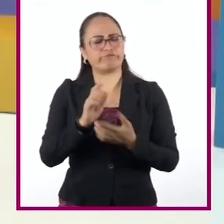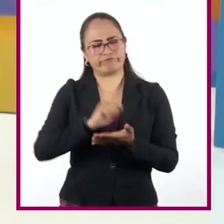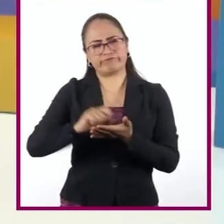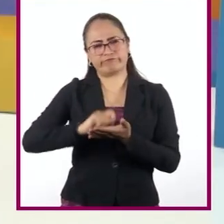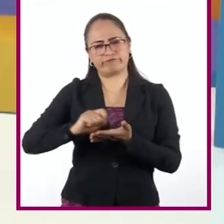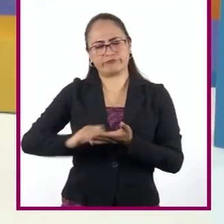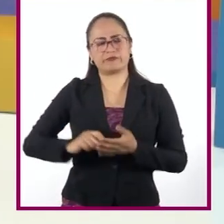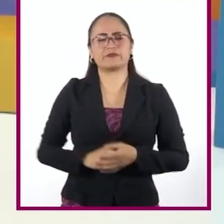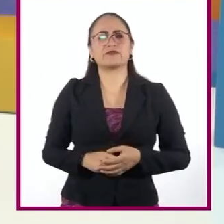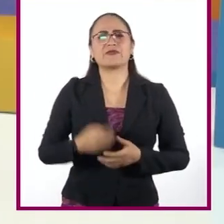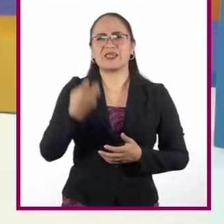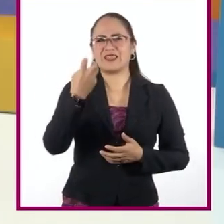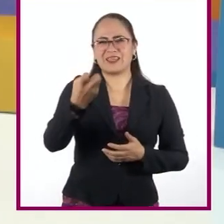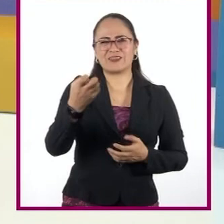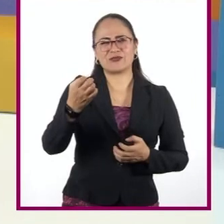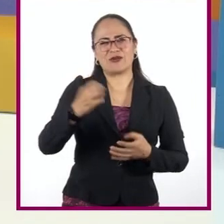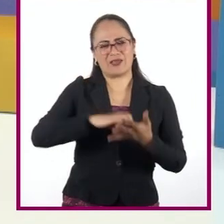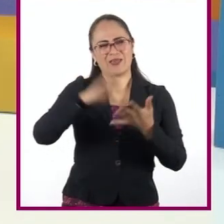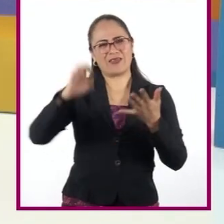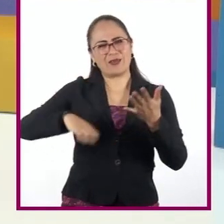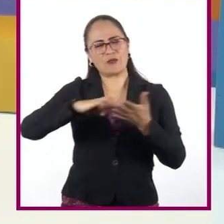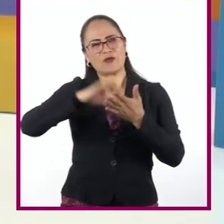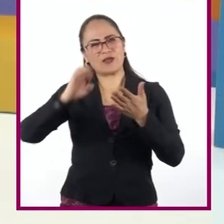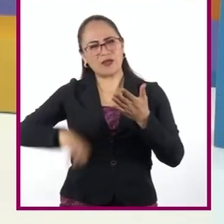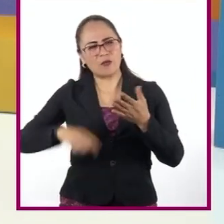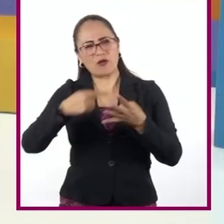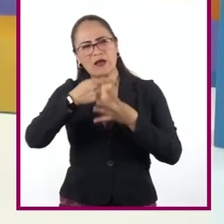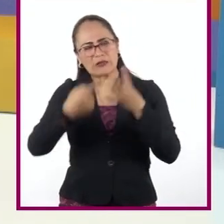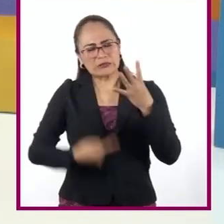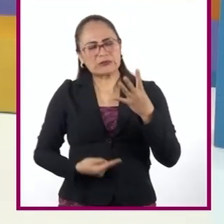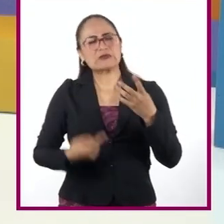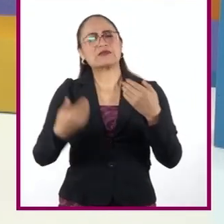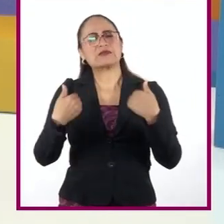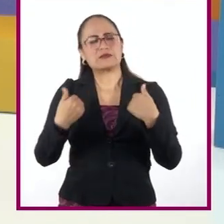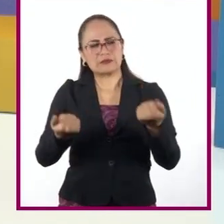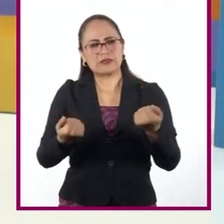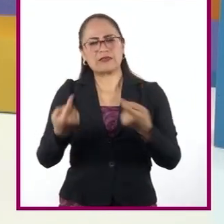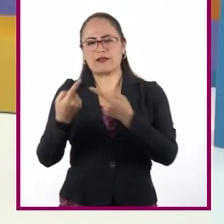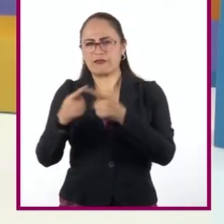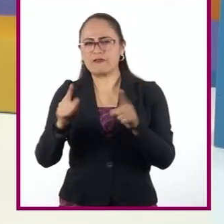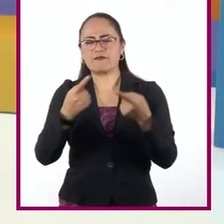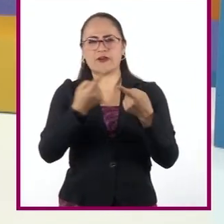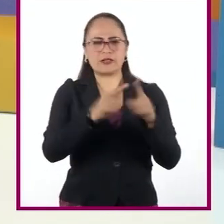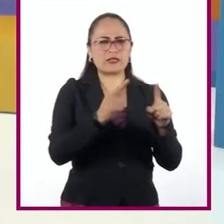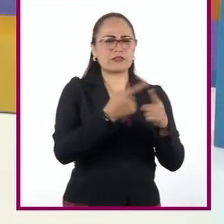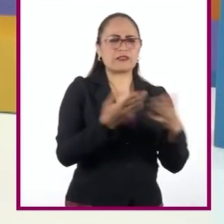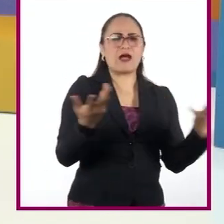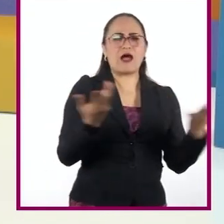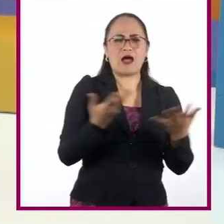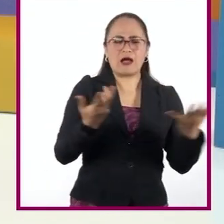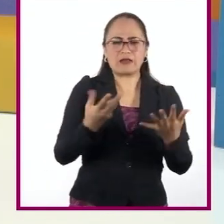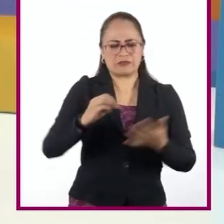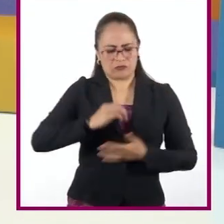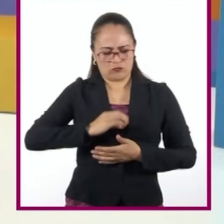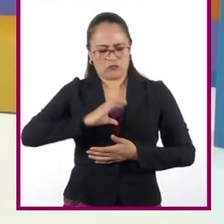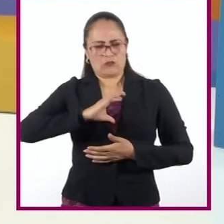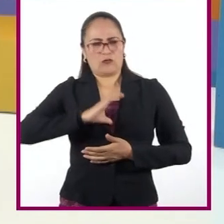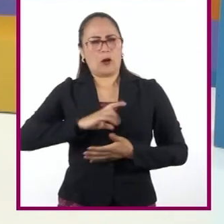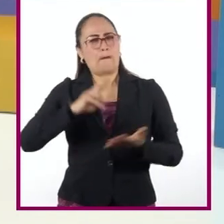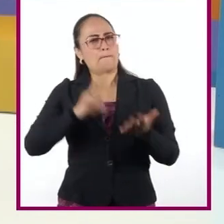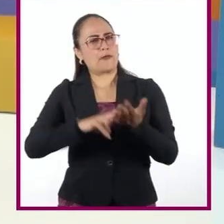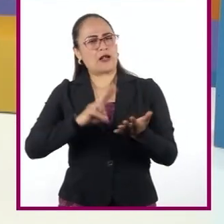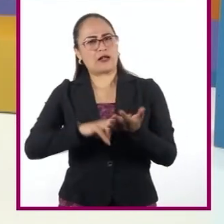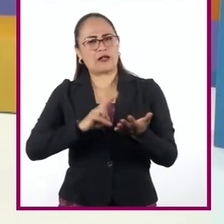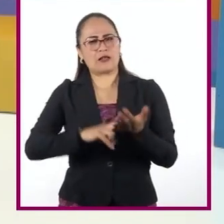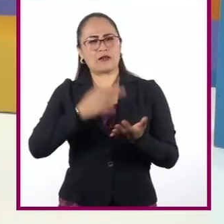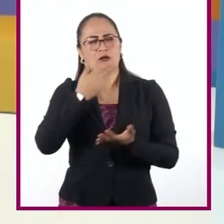Estas experiencias nos permitirán darnos cuenta de que hay diferentes formas de ejercer y hacer valer la dignidad, además